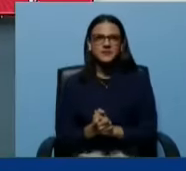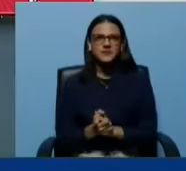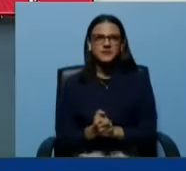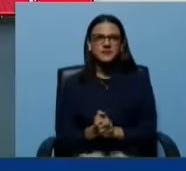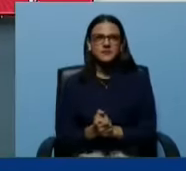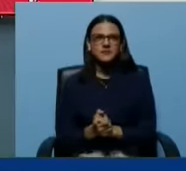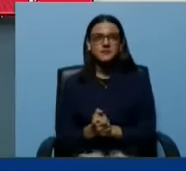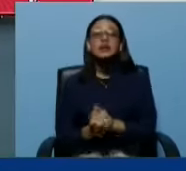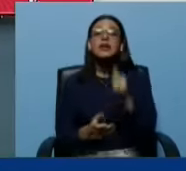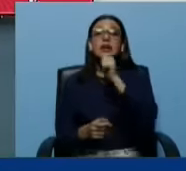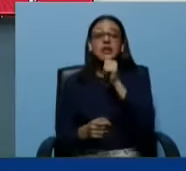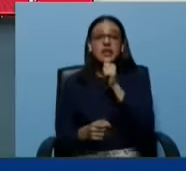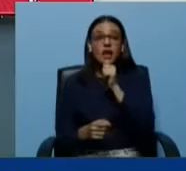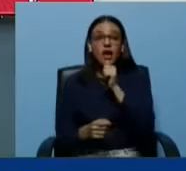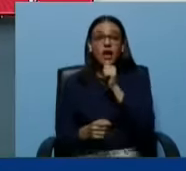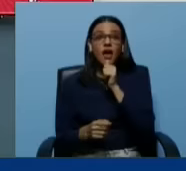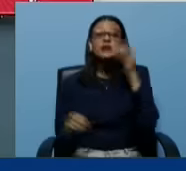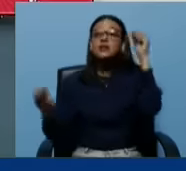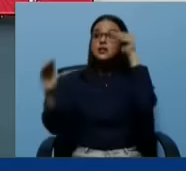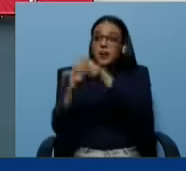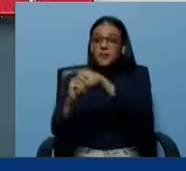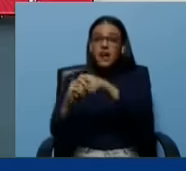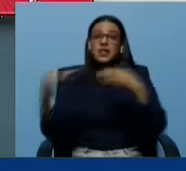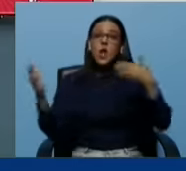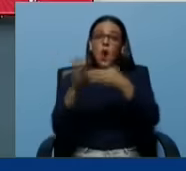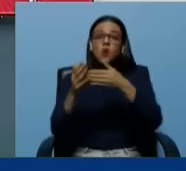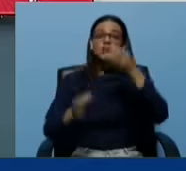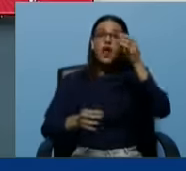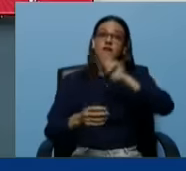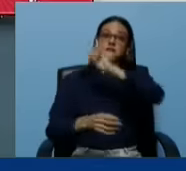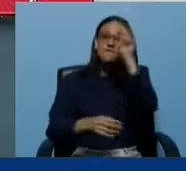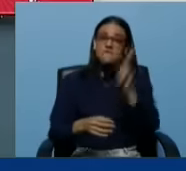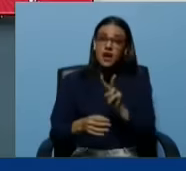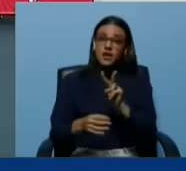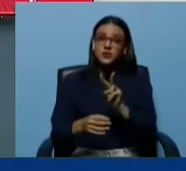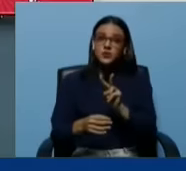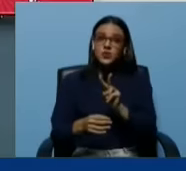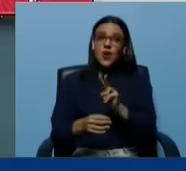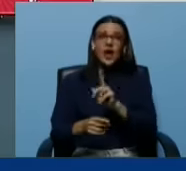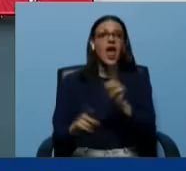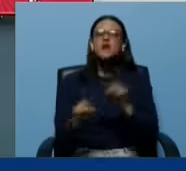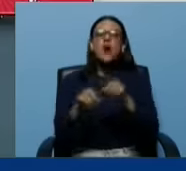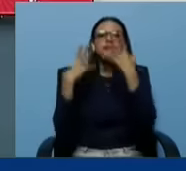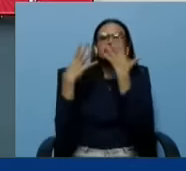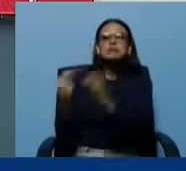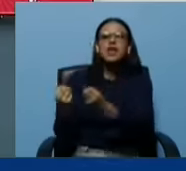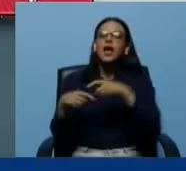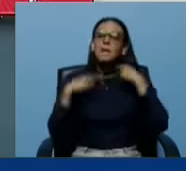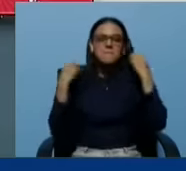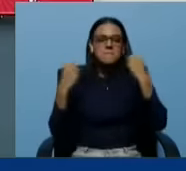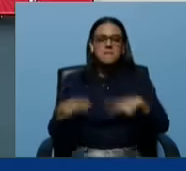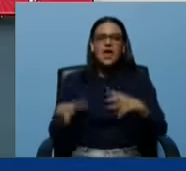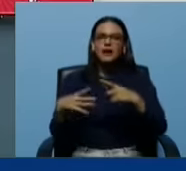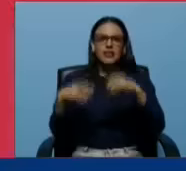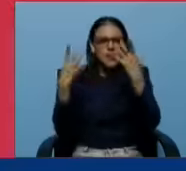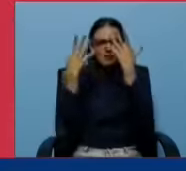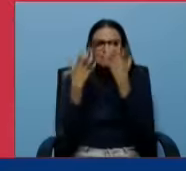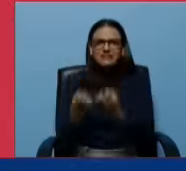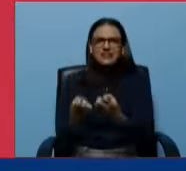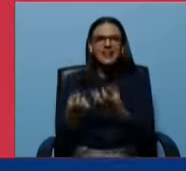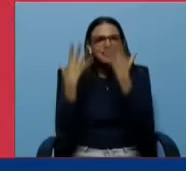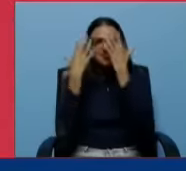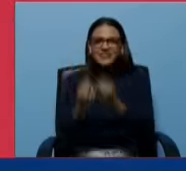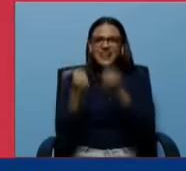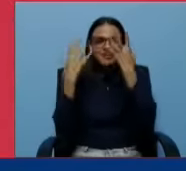Who goes against Venezuela? Dries. Dries, dries,